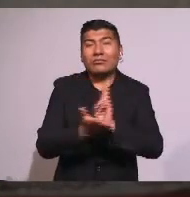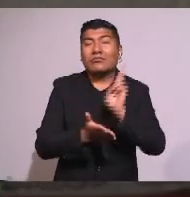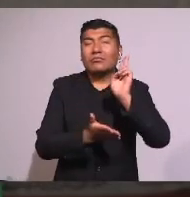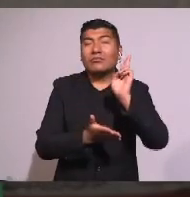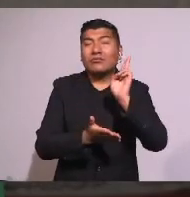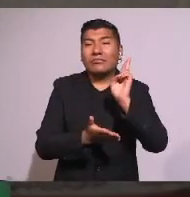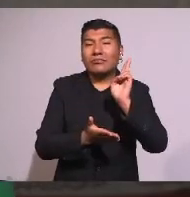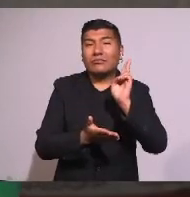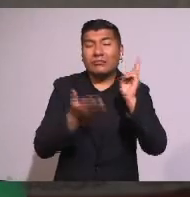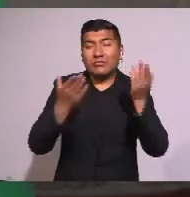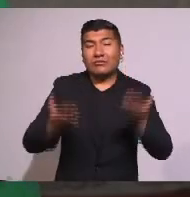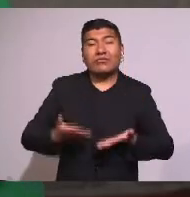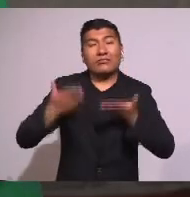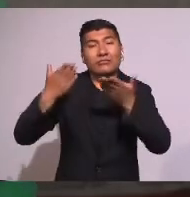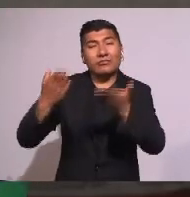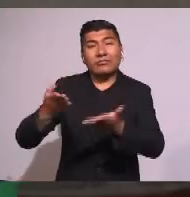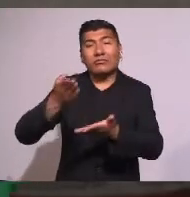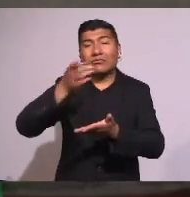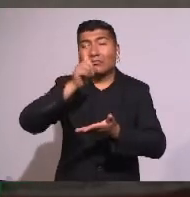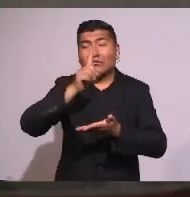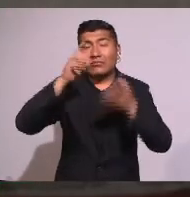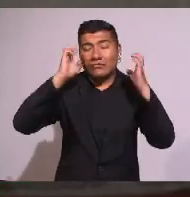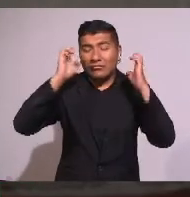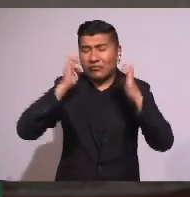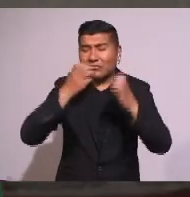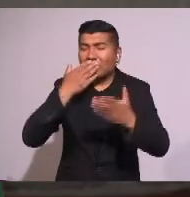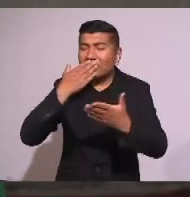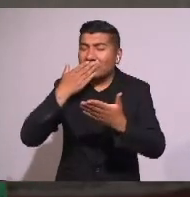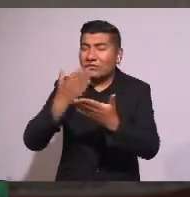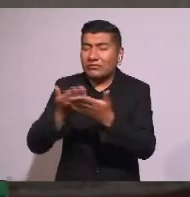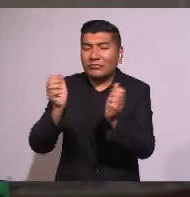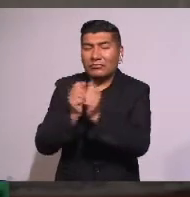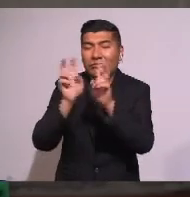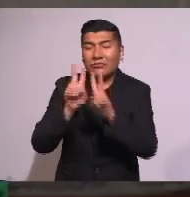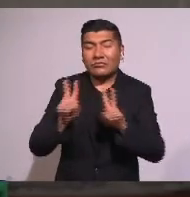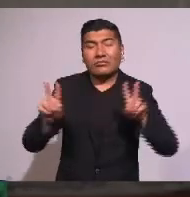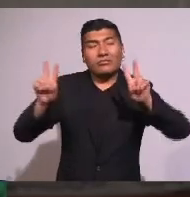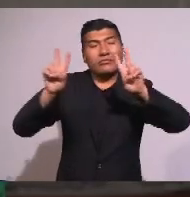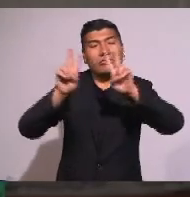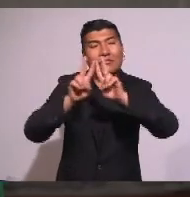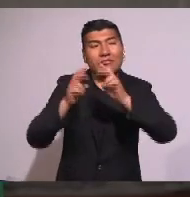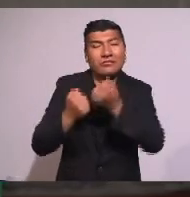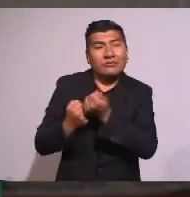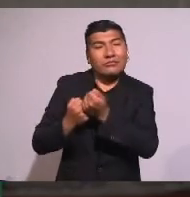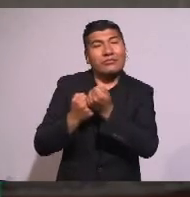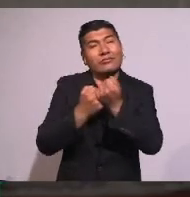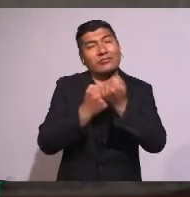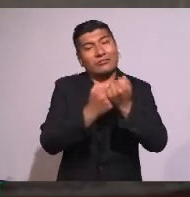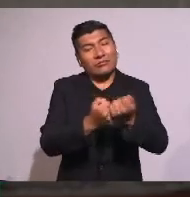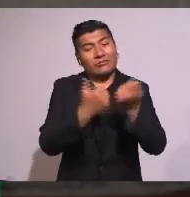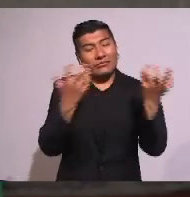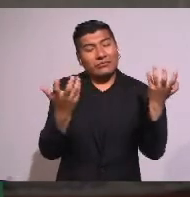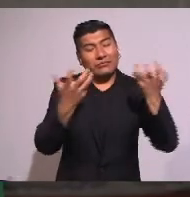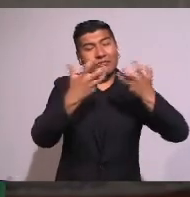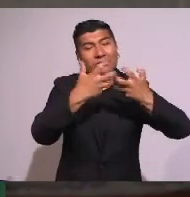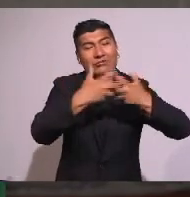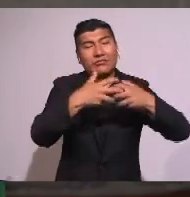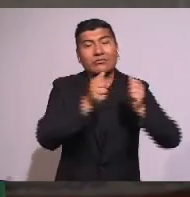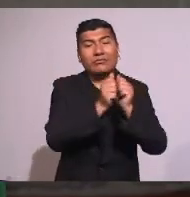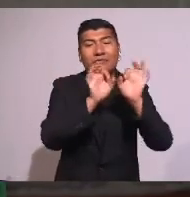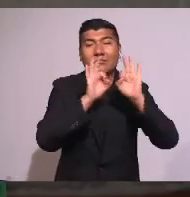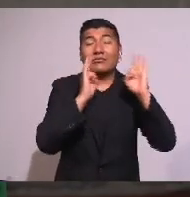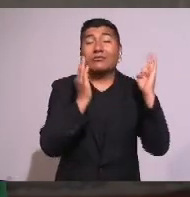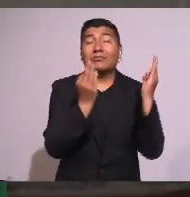universidades, ofreciendo una educación de calidad y en valores, apoyada y en coordinación con la